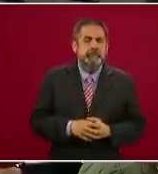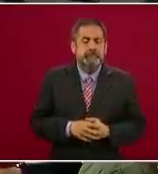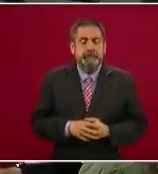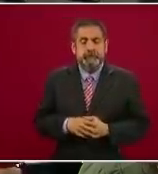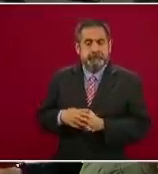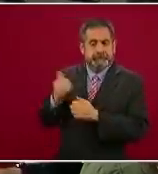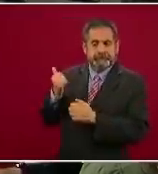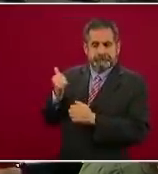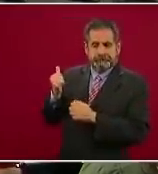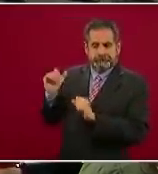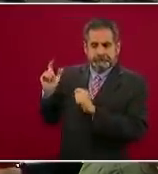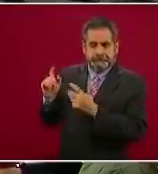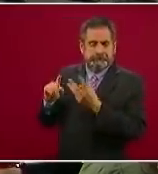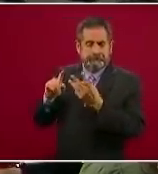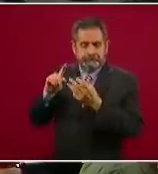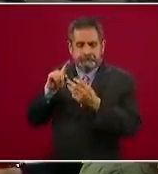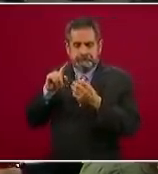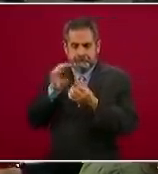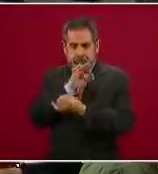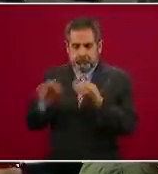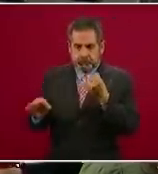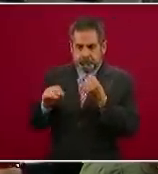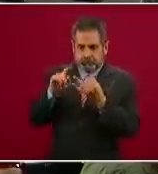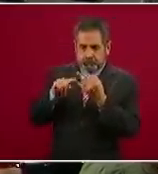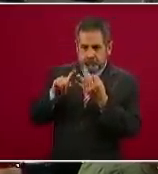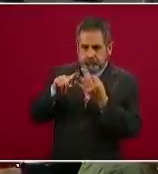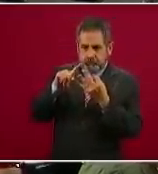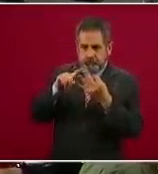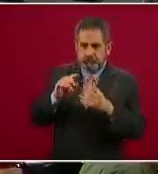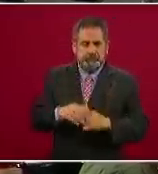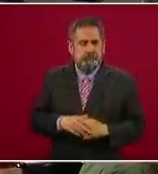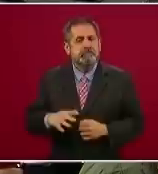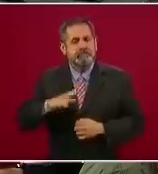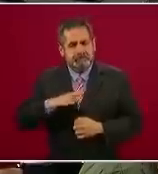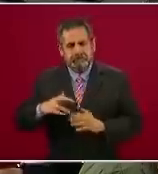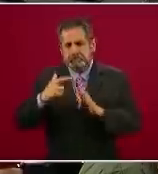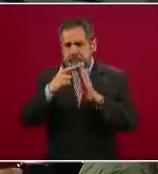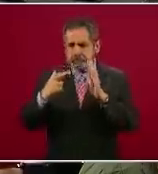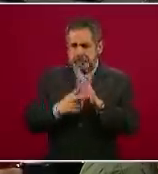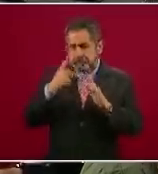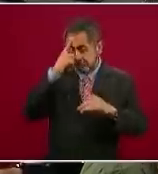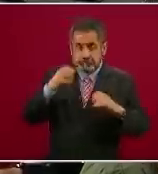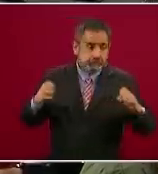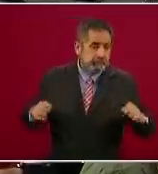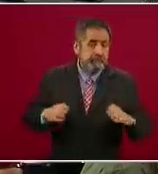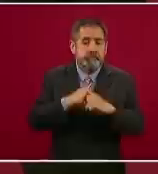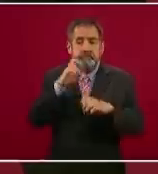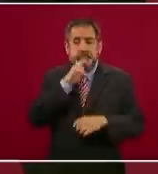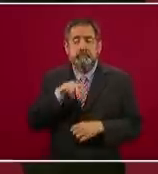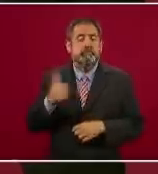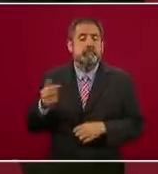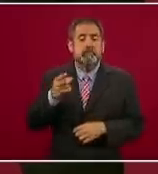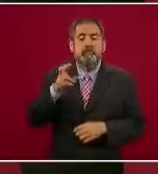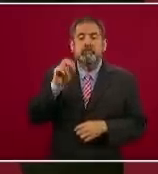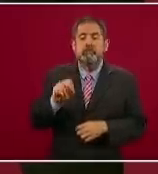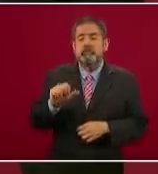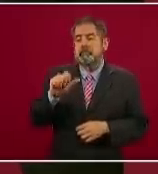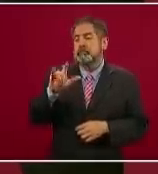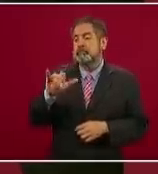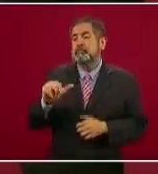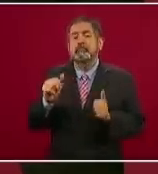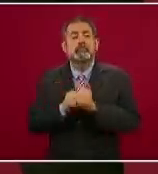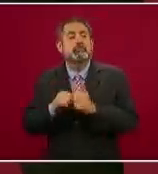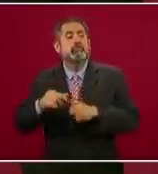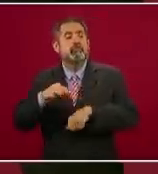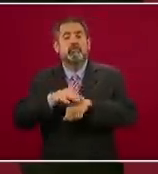manera muy rápida. Tenemos los lineamientos para los equipos de respuesta rápida. La doctora Alexe de la Torre y colegas de los